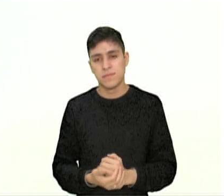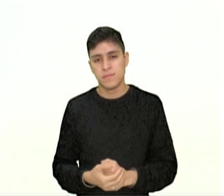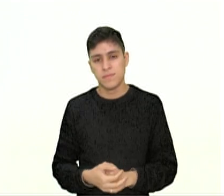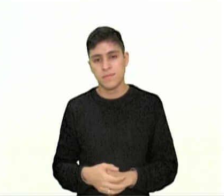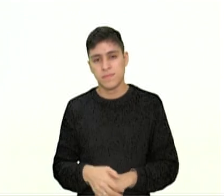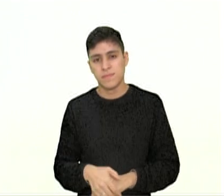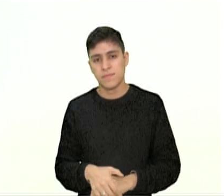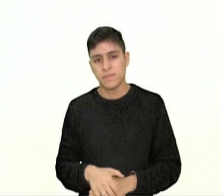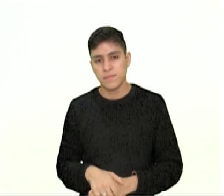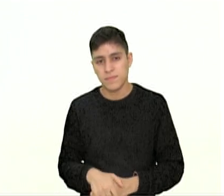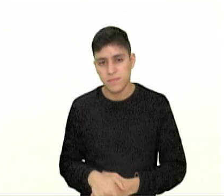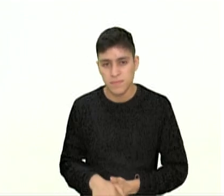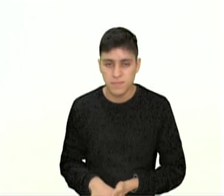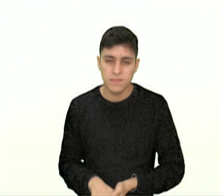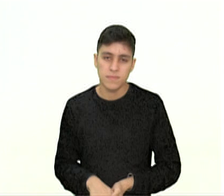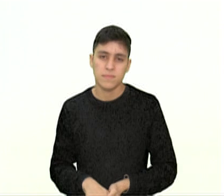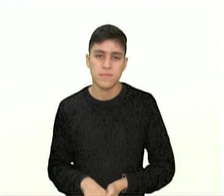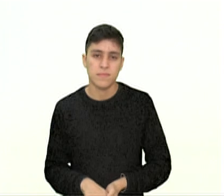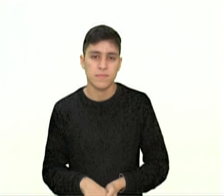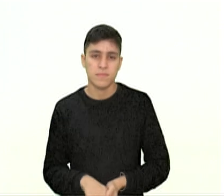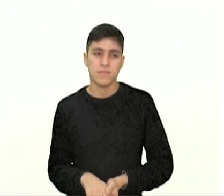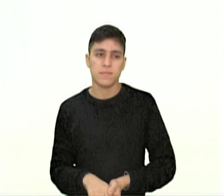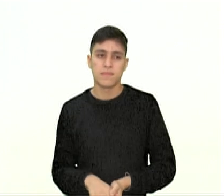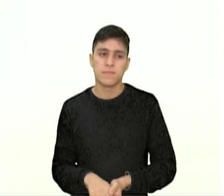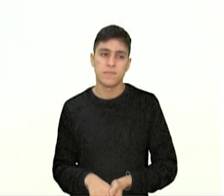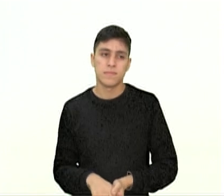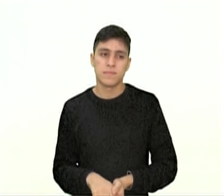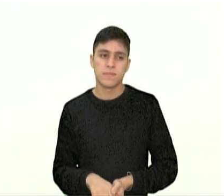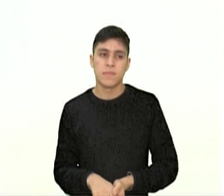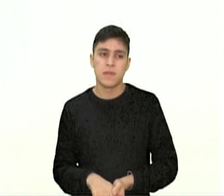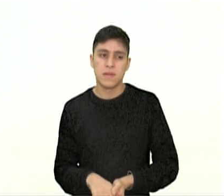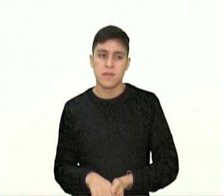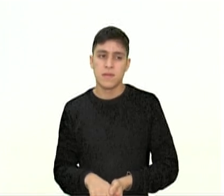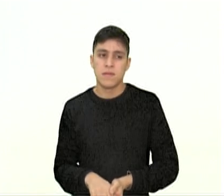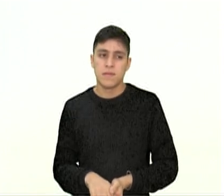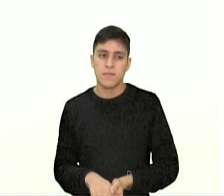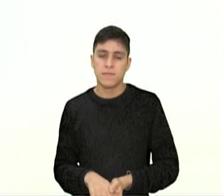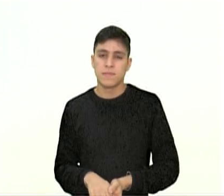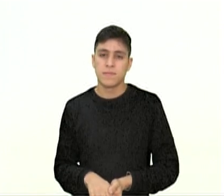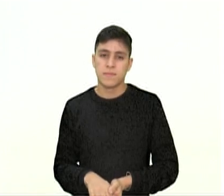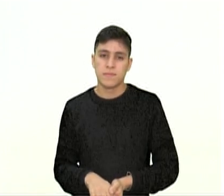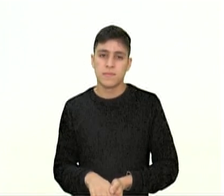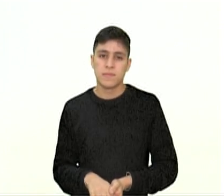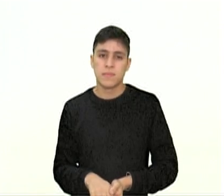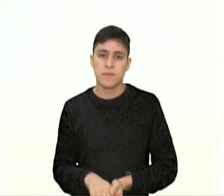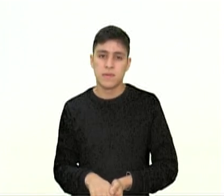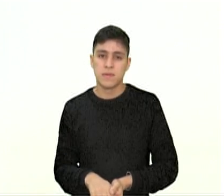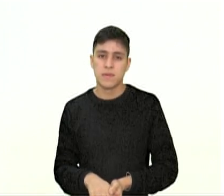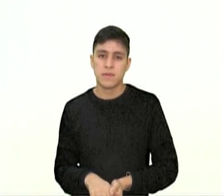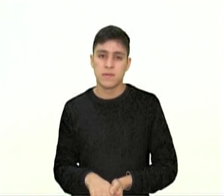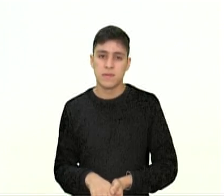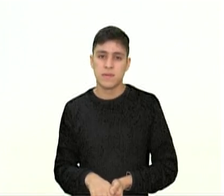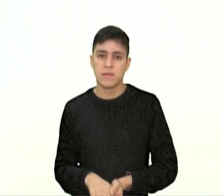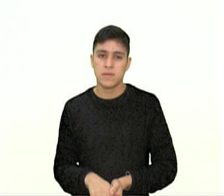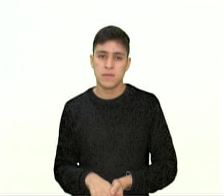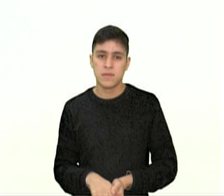1981-1982. Esto para muchos probó que el calentamiento global era una tontería. Por el contrario,